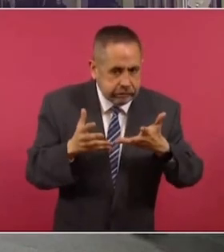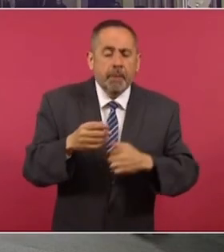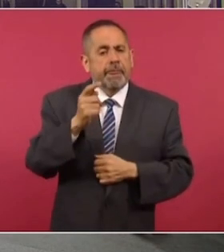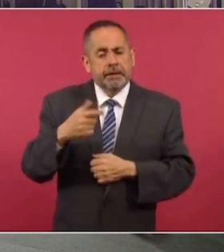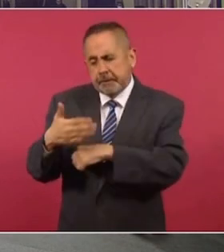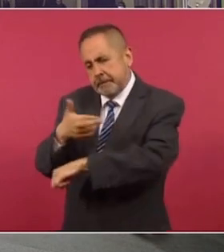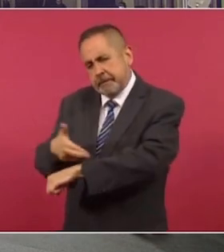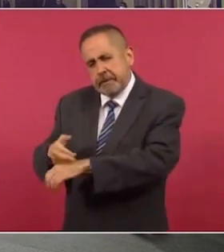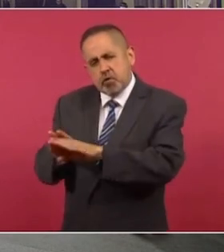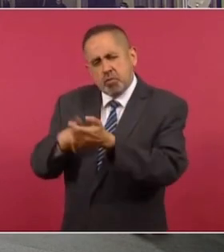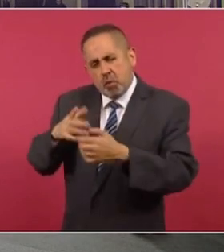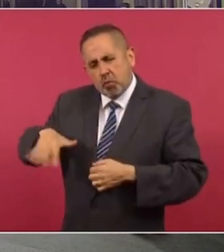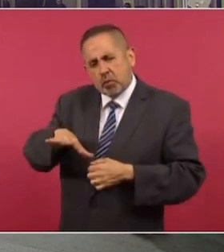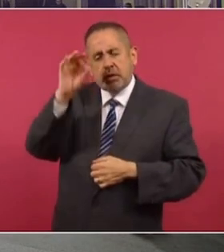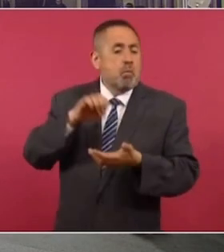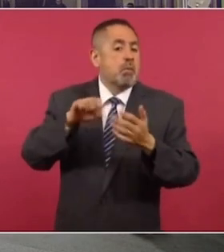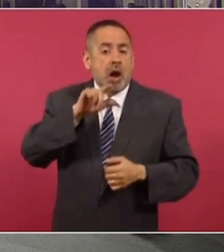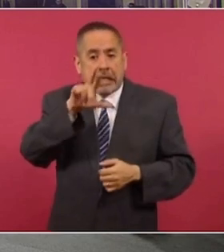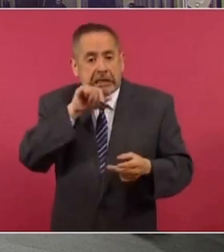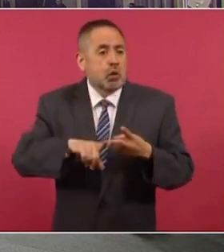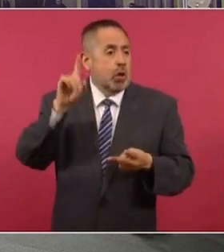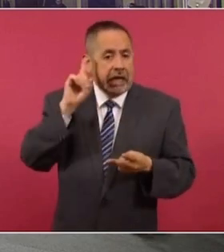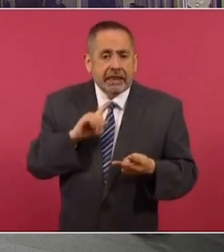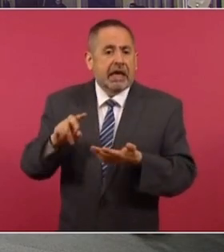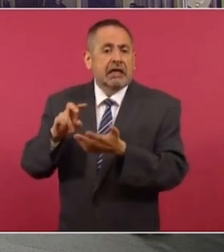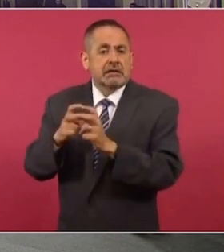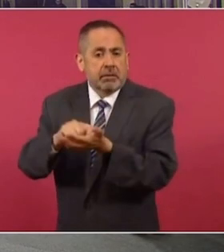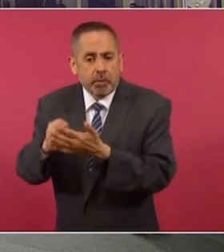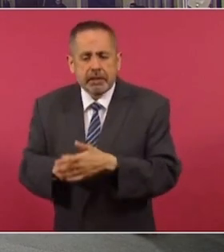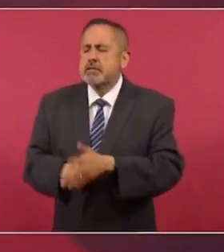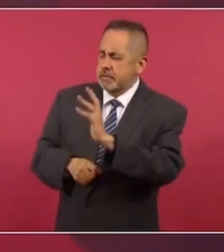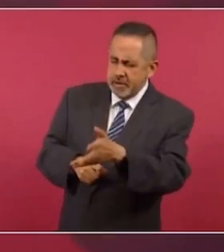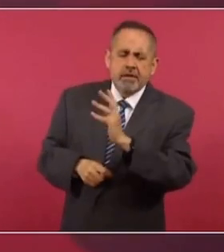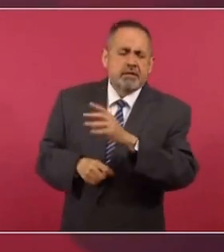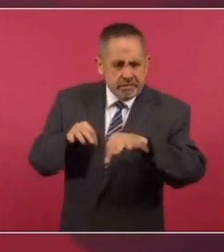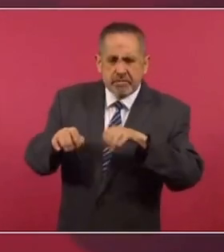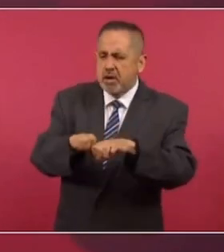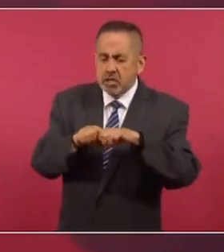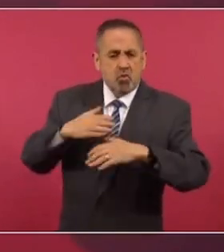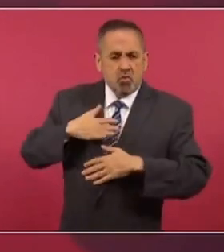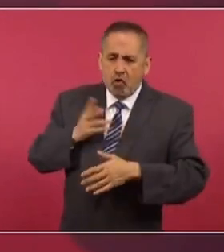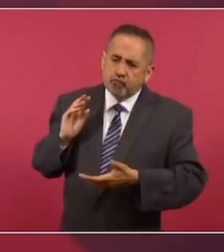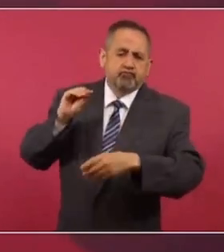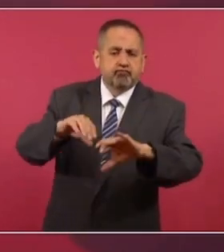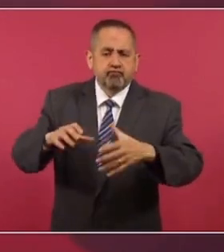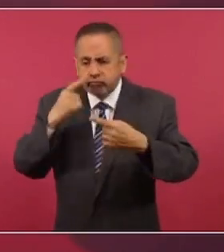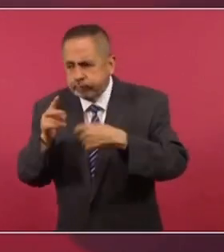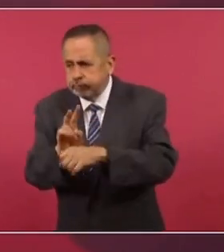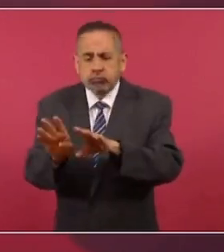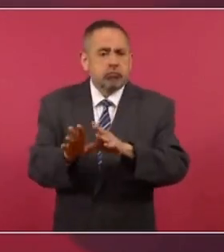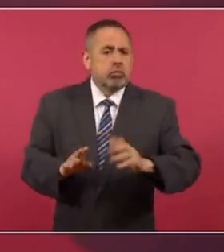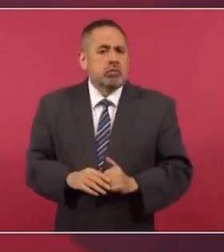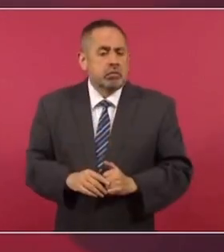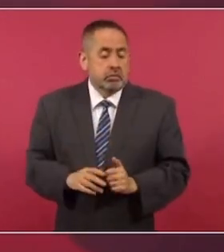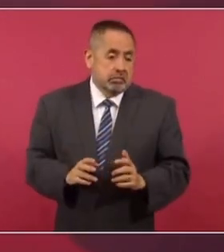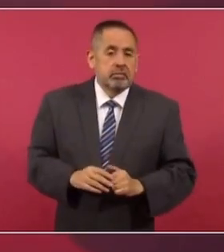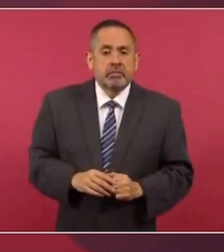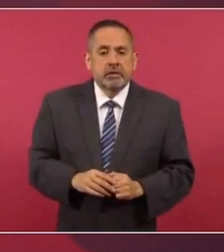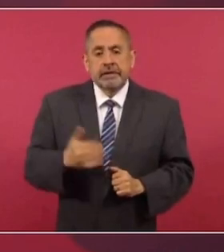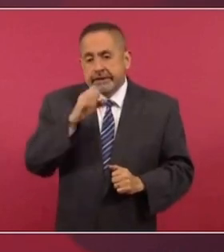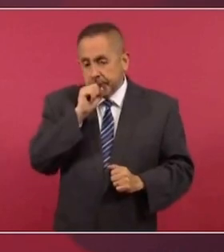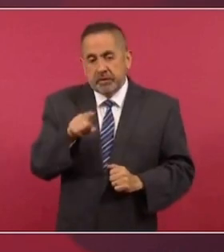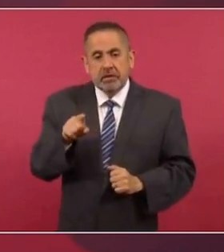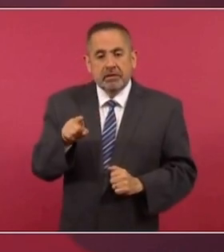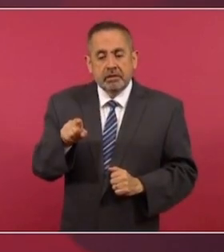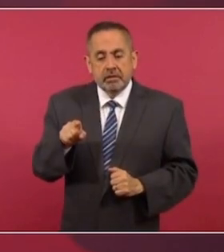revisar la estrategia de búsqueda de personas desaparecidas allí, por ejemplo, en Jalisco, en Zacatecas, en Tamaulipas? Están trabajando equipos especiales de nosotros. Y